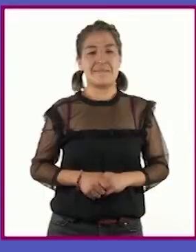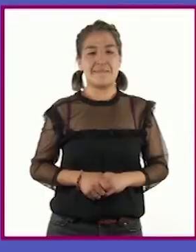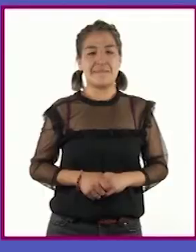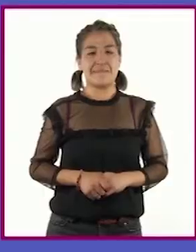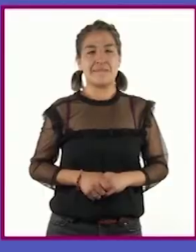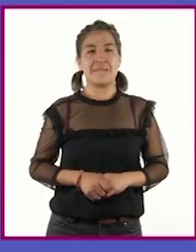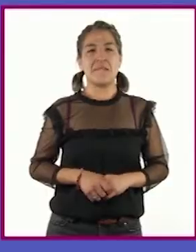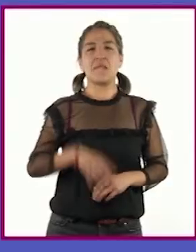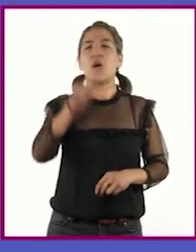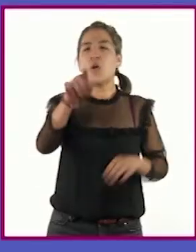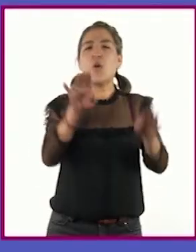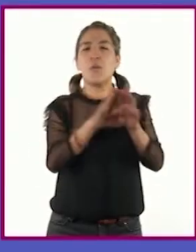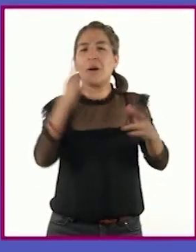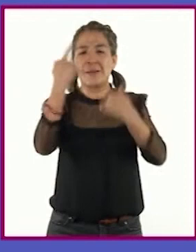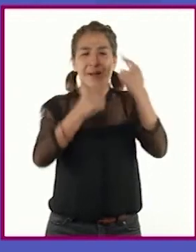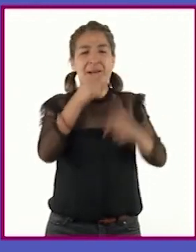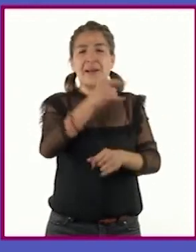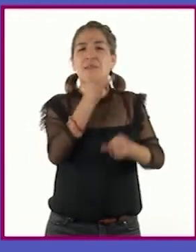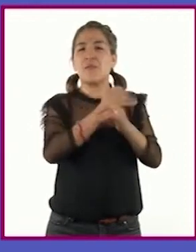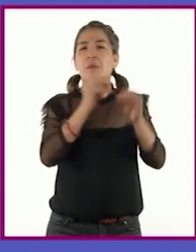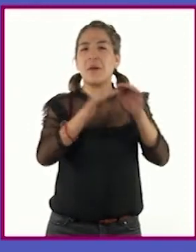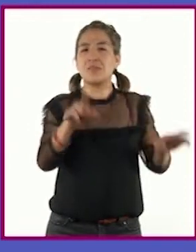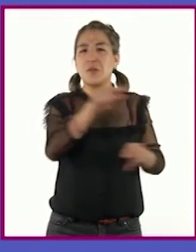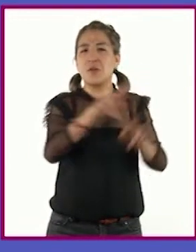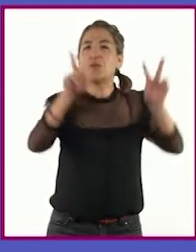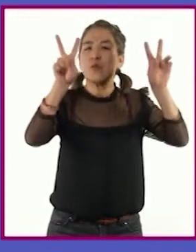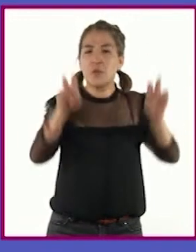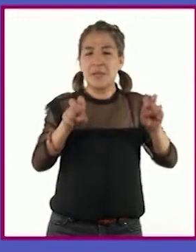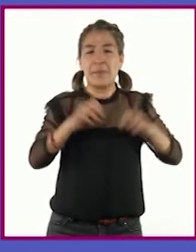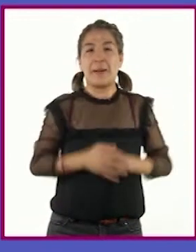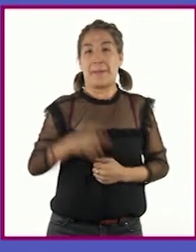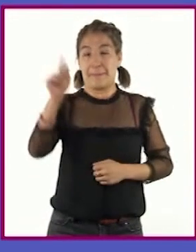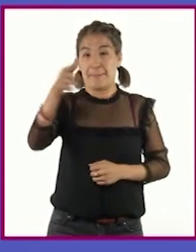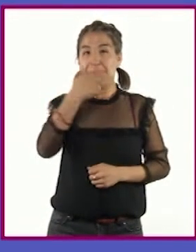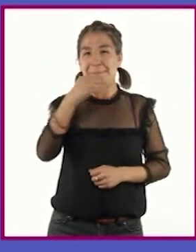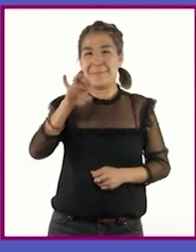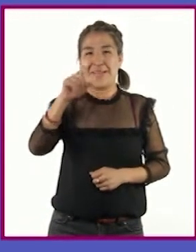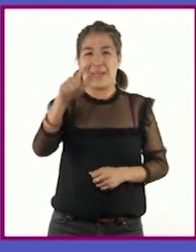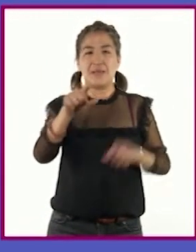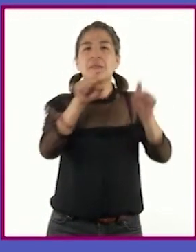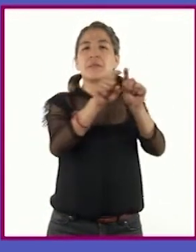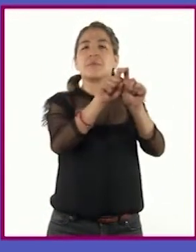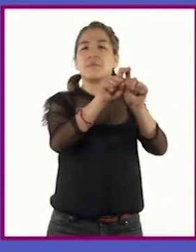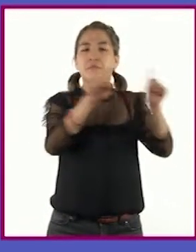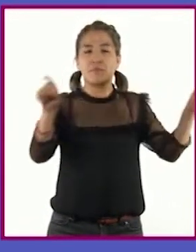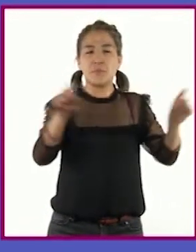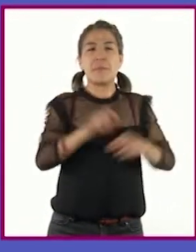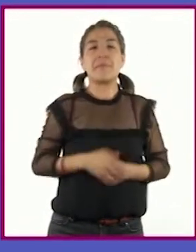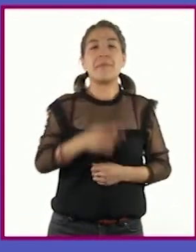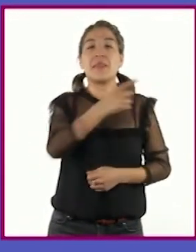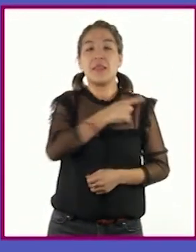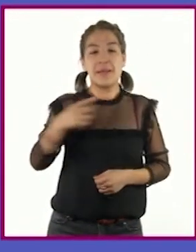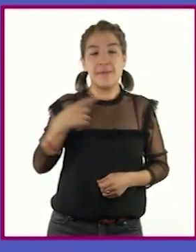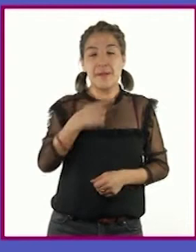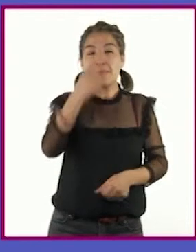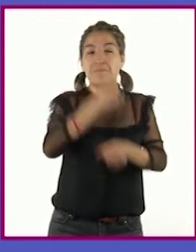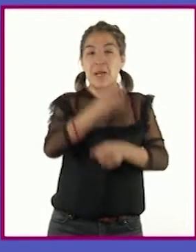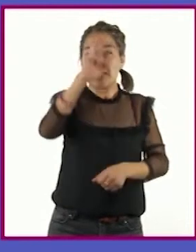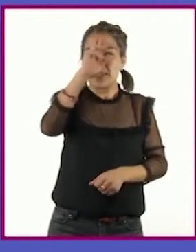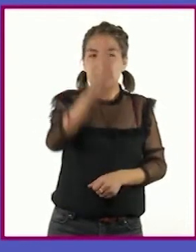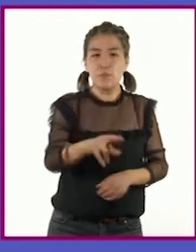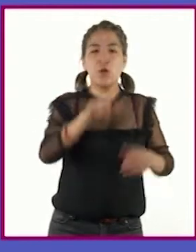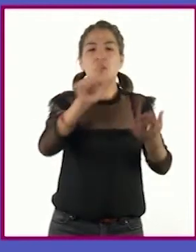evaluarías la información de este subtema? Miguel subrayó: en primer lugar, se respetó y aceptó la definición